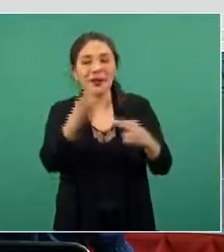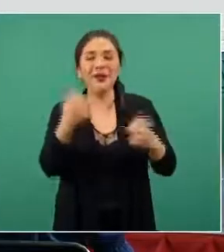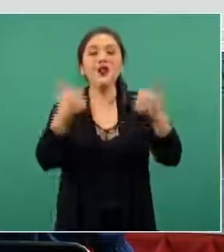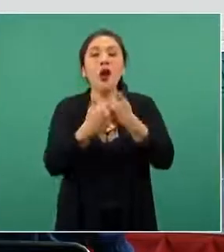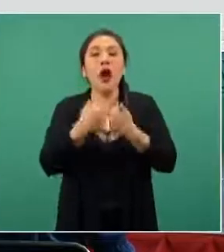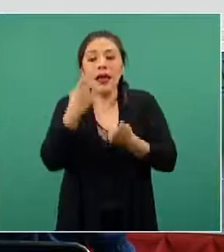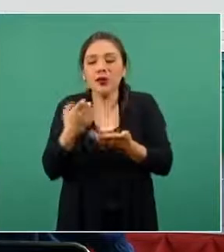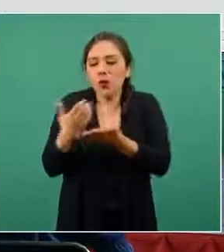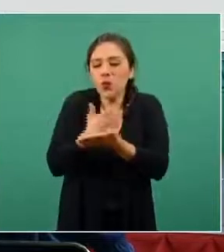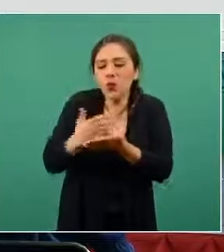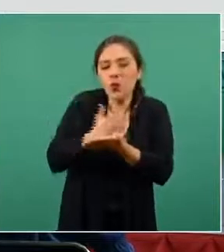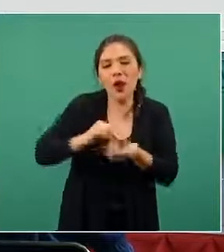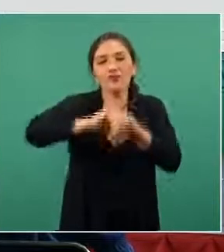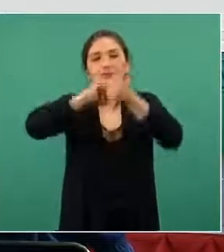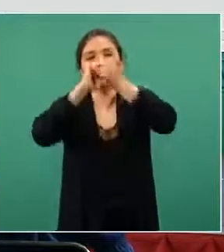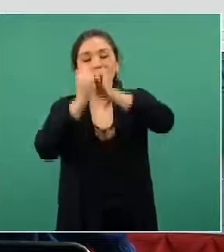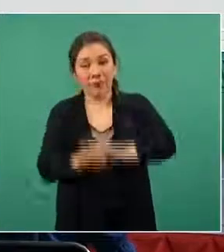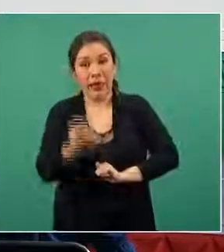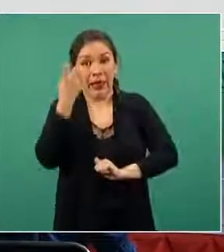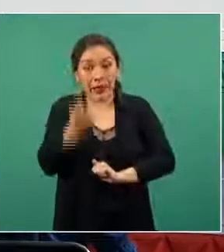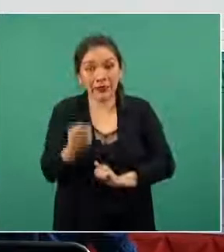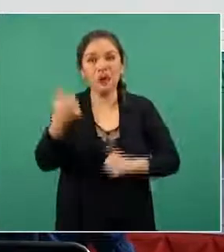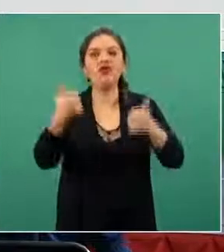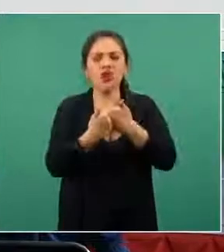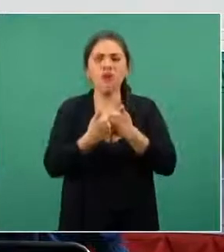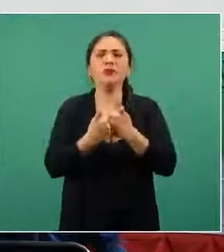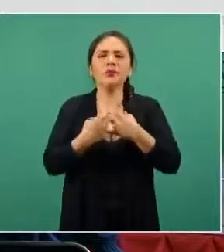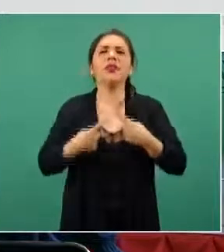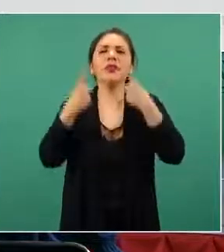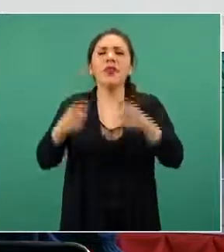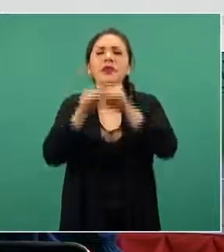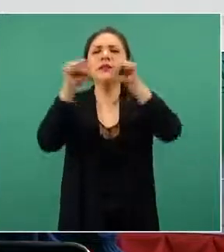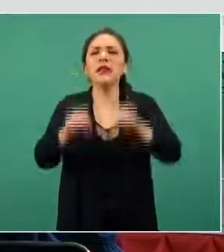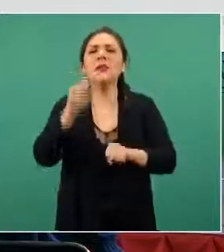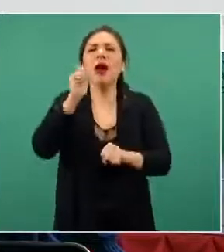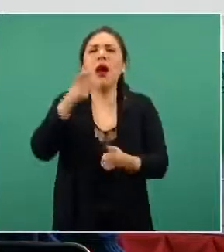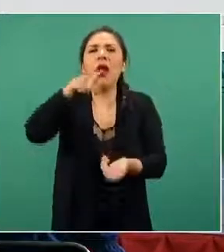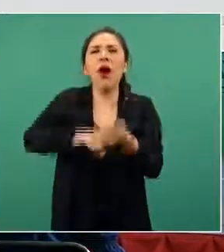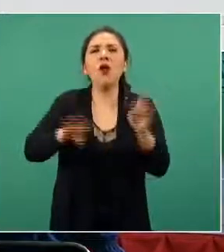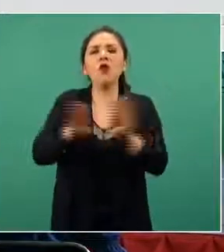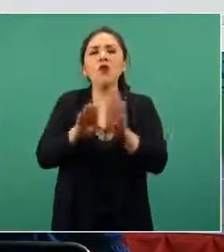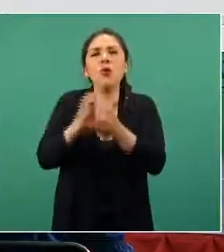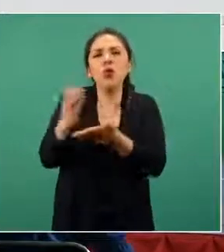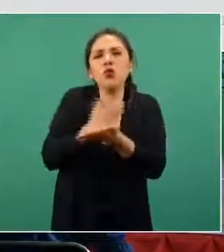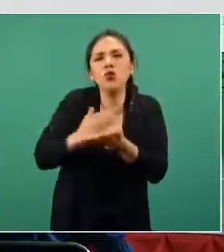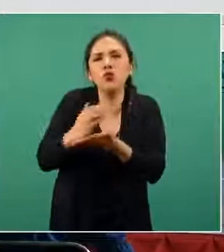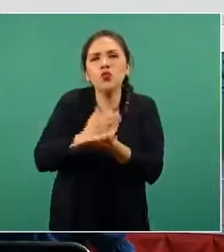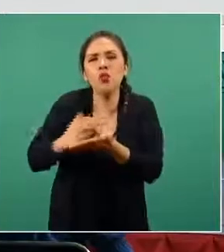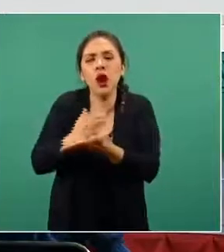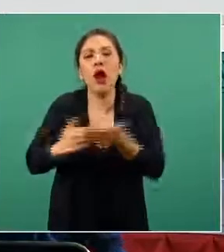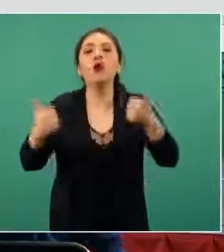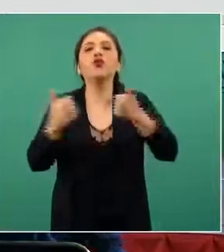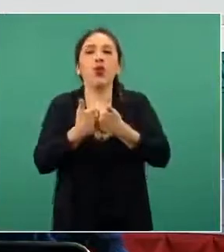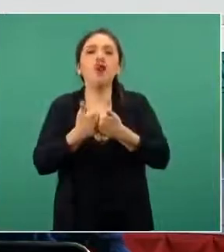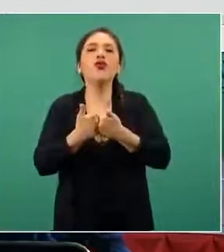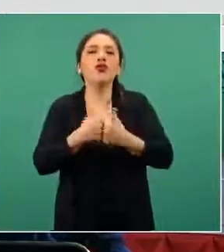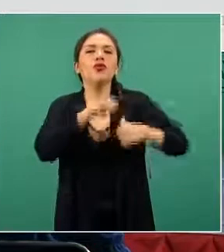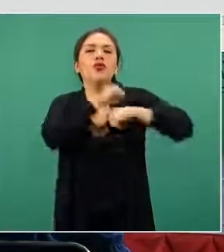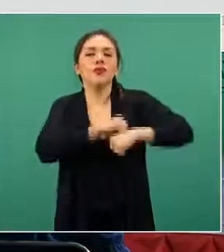la rehabilitación. Esta rehabilitación dada a través de lo que es un sistema de rehabilitación por parte de